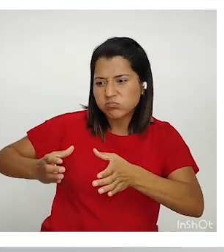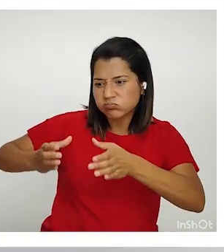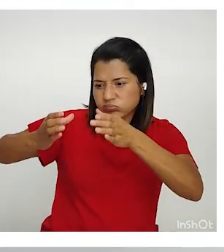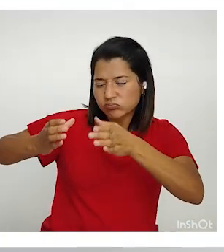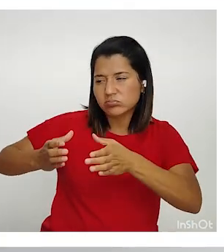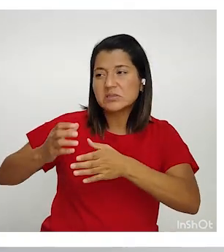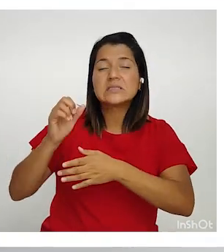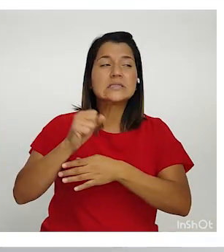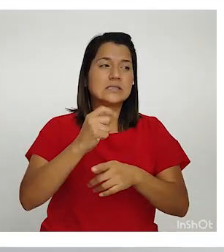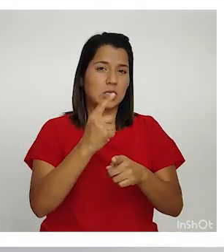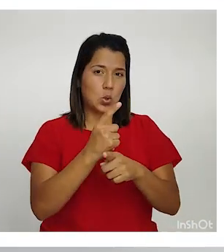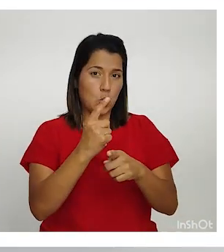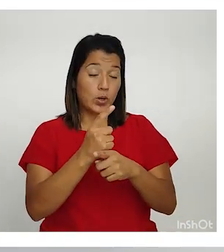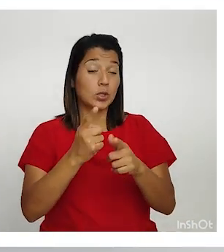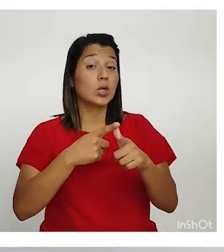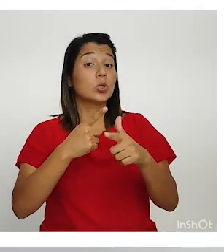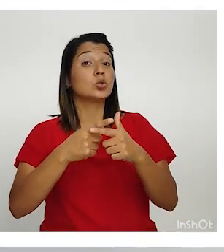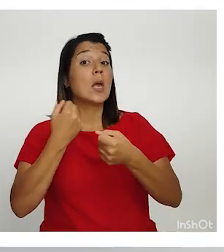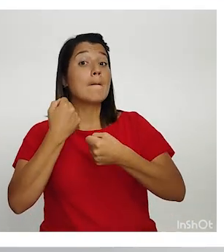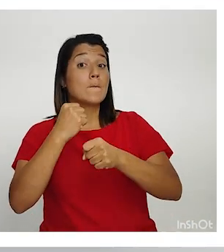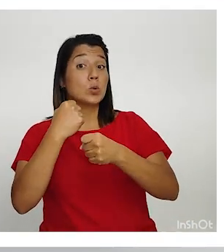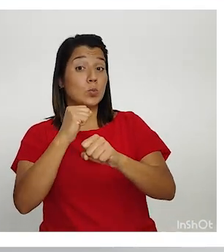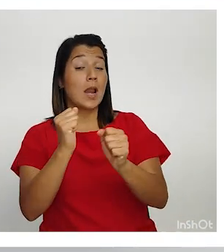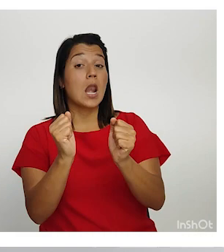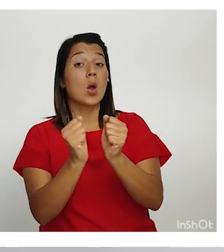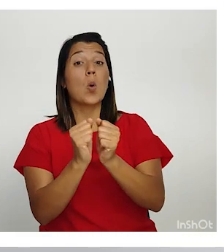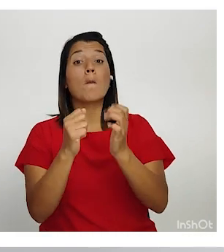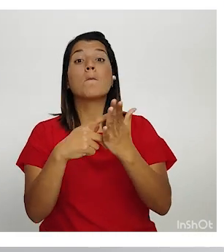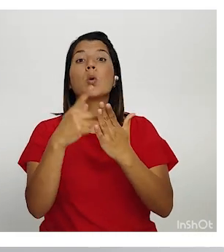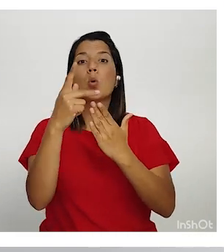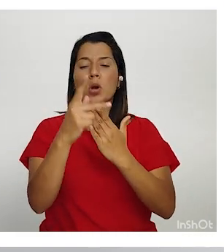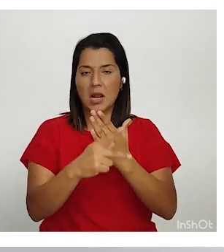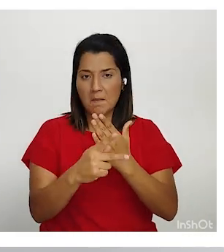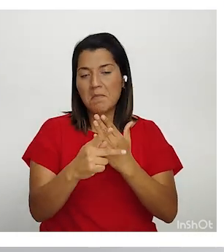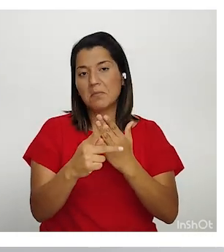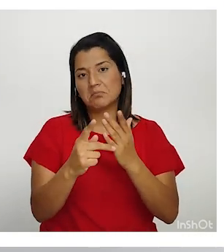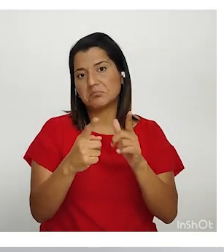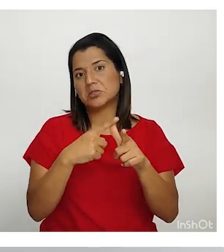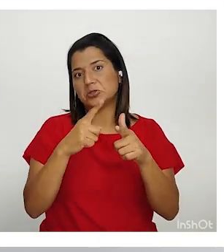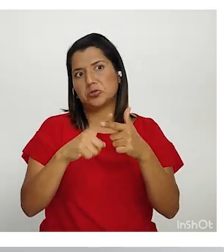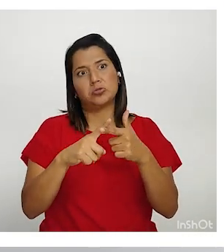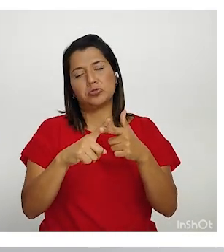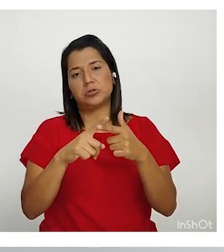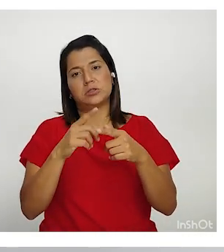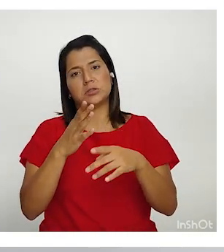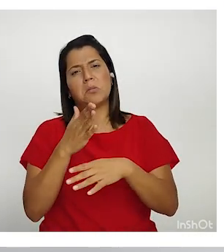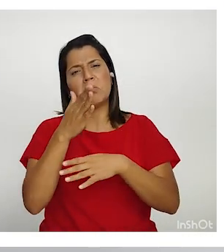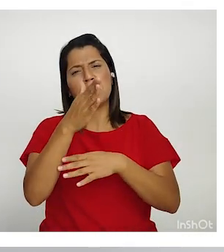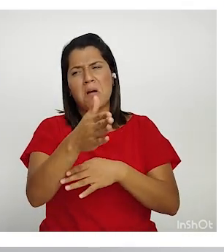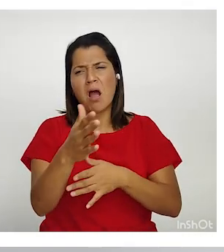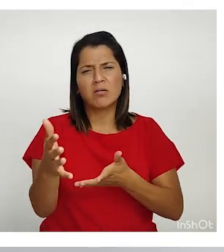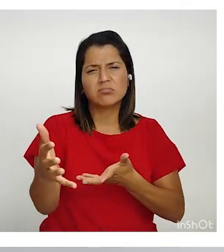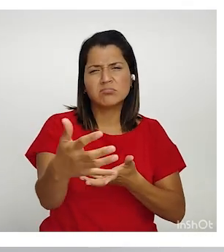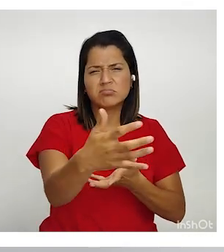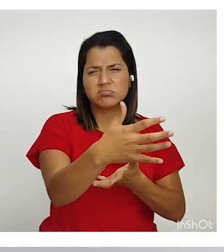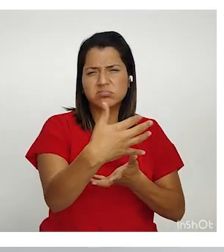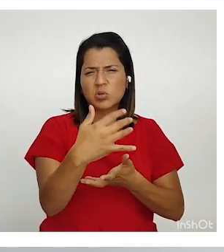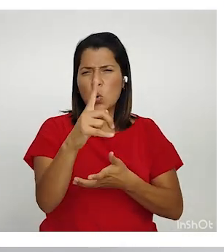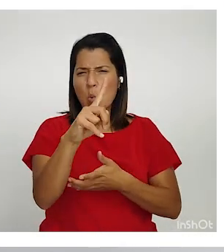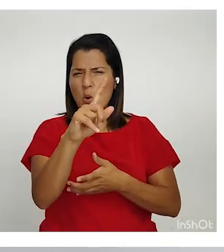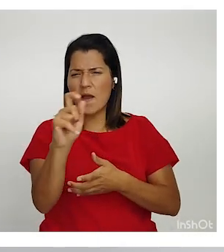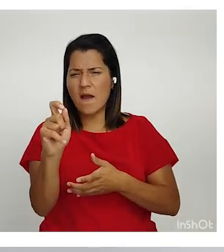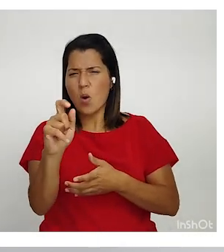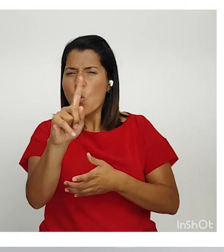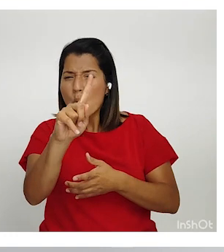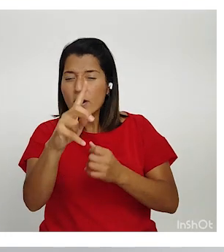periódicamente la municipalidad, por medio de su programa de gestión de residuos, ellos pasan frecuentemente, creo que una vez al